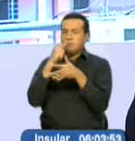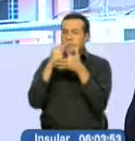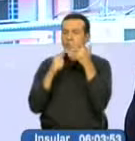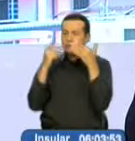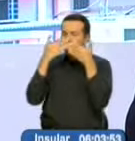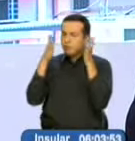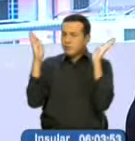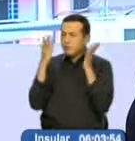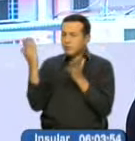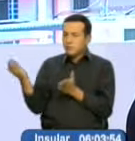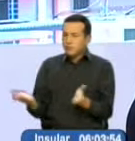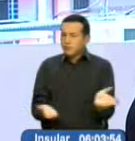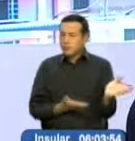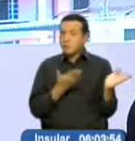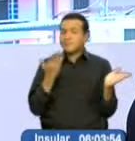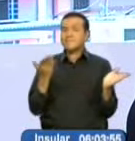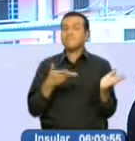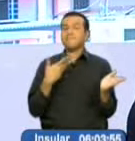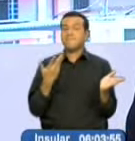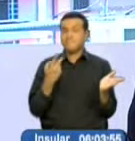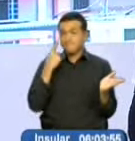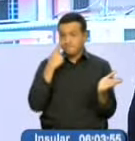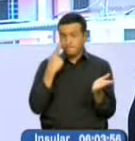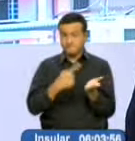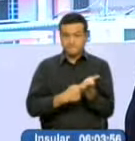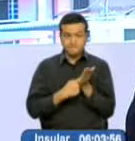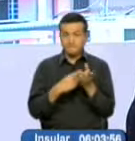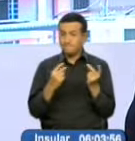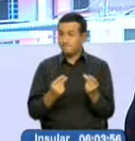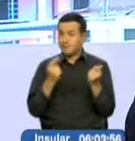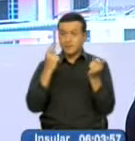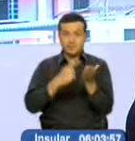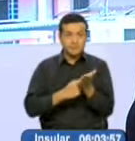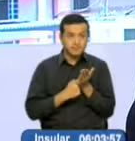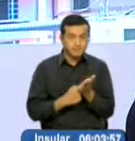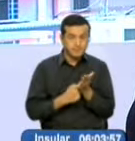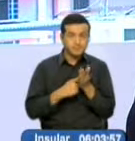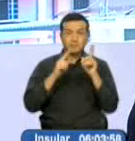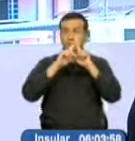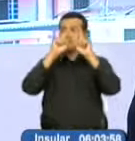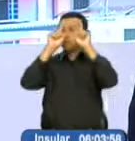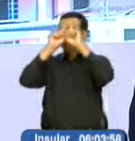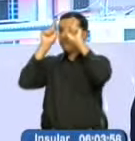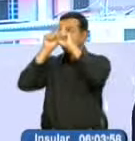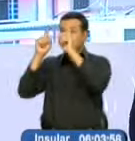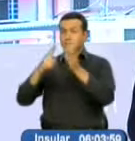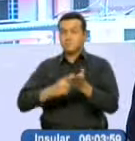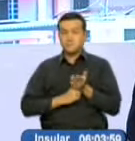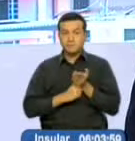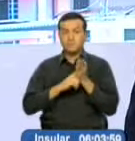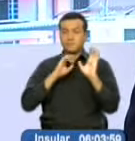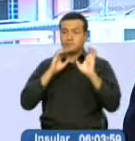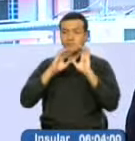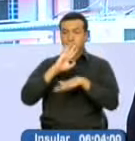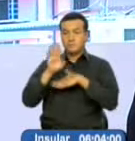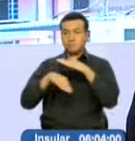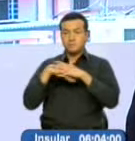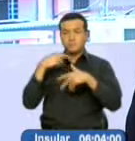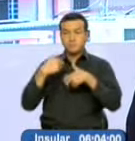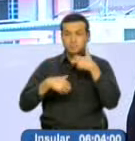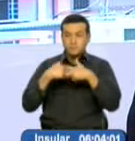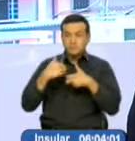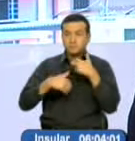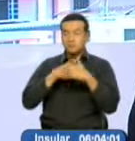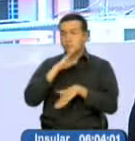decir, tenemos la posibilidad de reunirnos inmediatamente con el sector empresarial y hablar de todos los problemas y todas